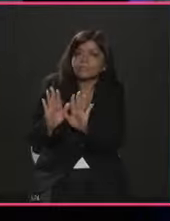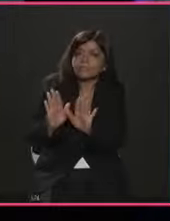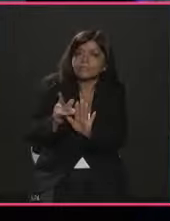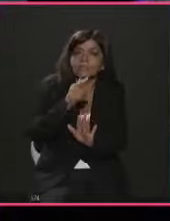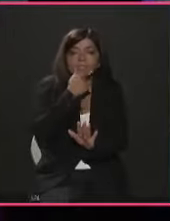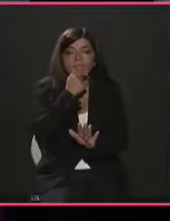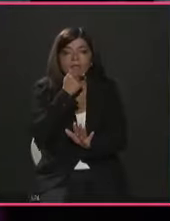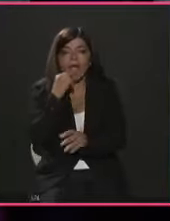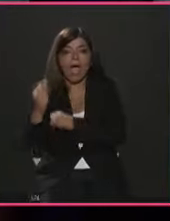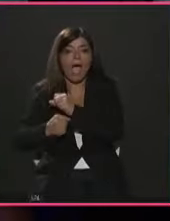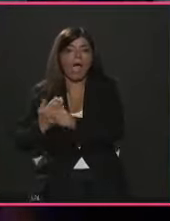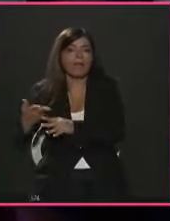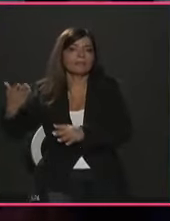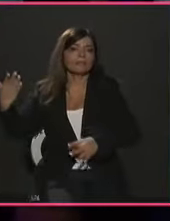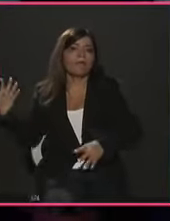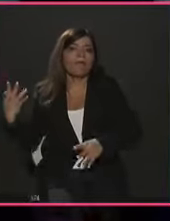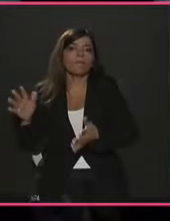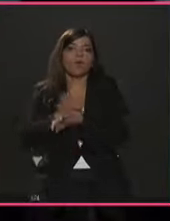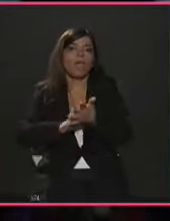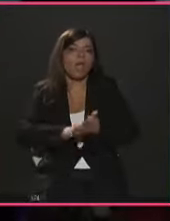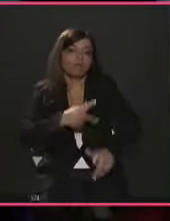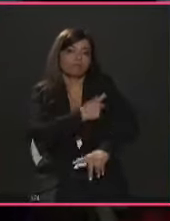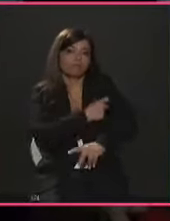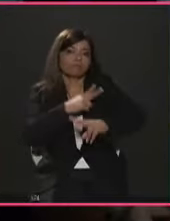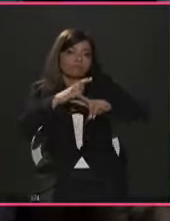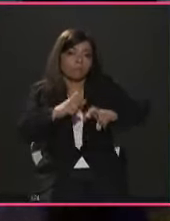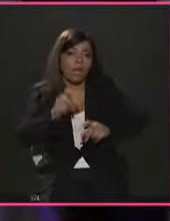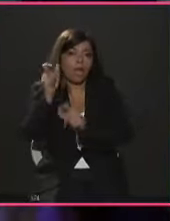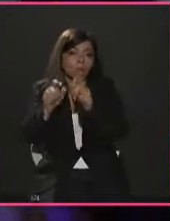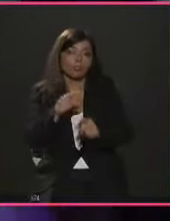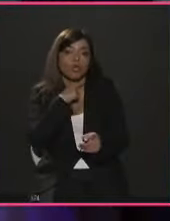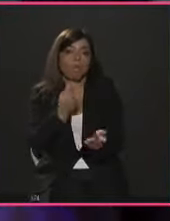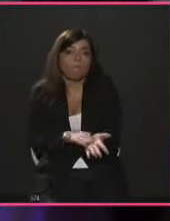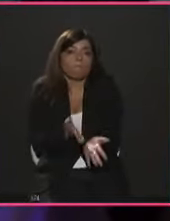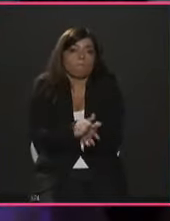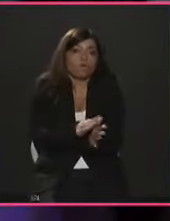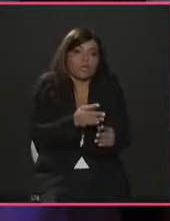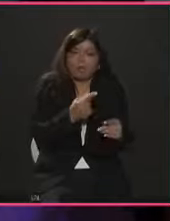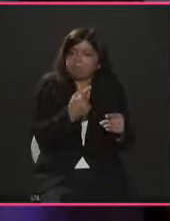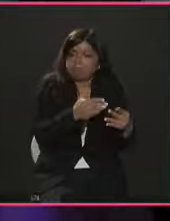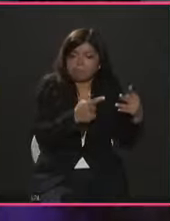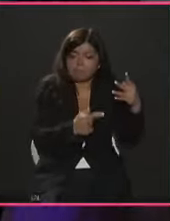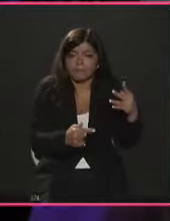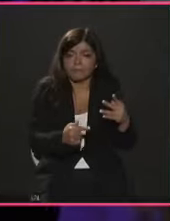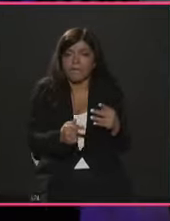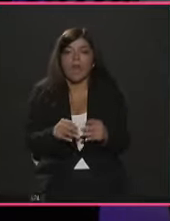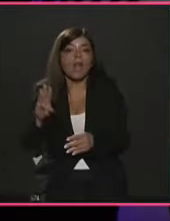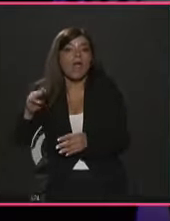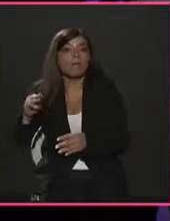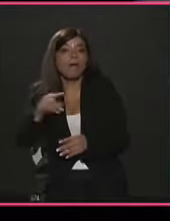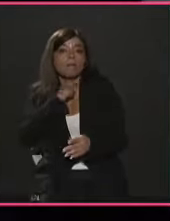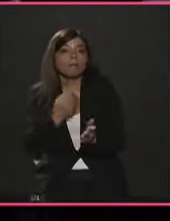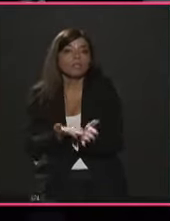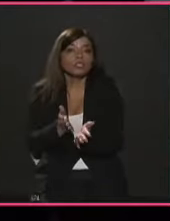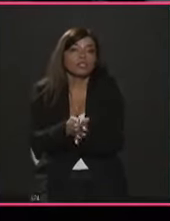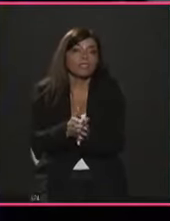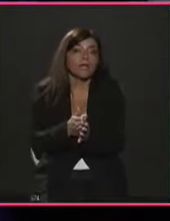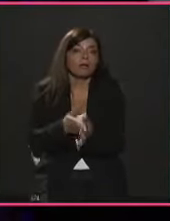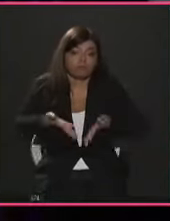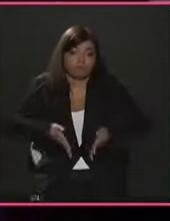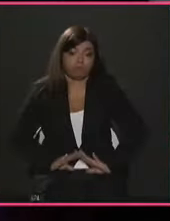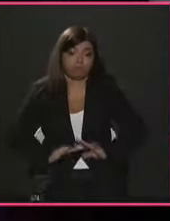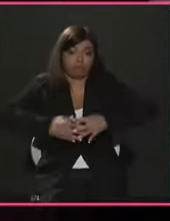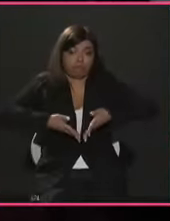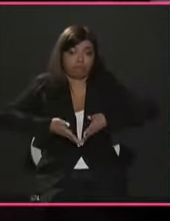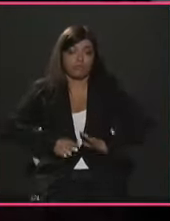hace años atrás no existían los antibióticos la gente se moría por pincharse un dedo un tercio de las mamás morían en el parto